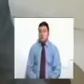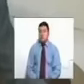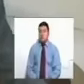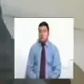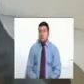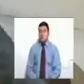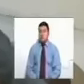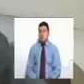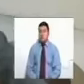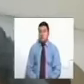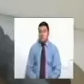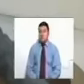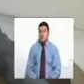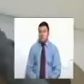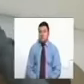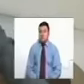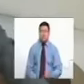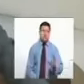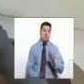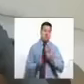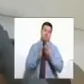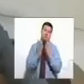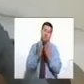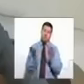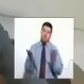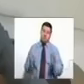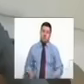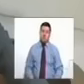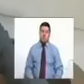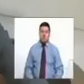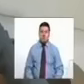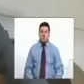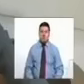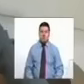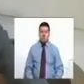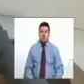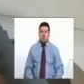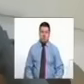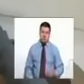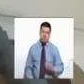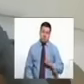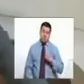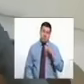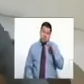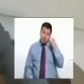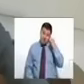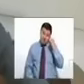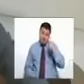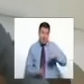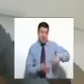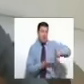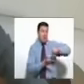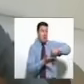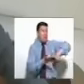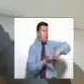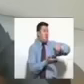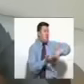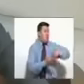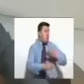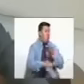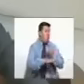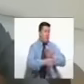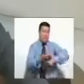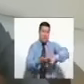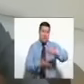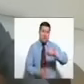Entonces, honorables senadores, señor presidente, yo pienso que así como firmamos aquella proposición